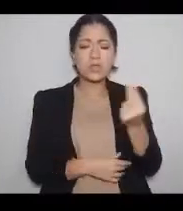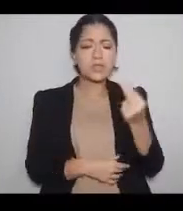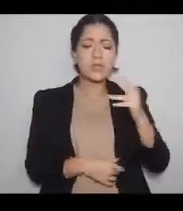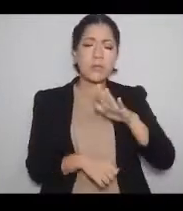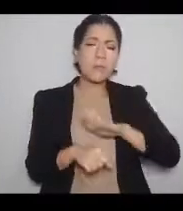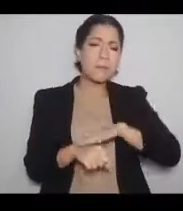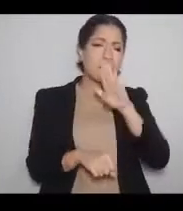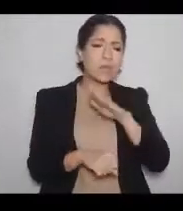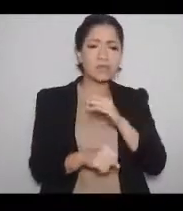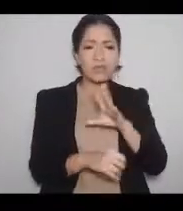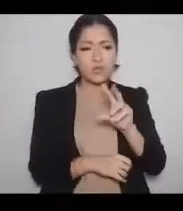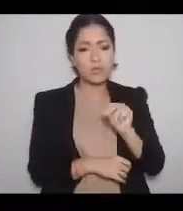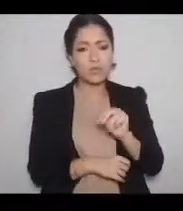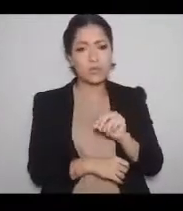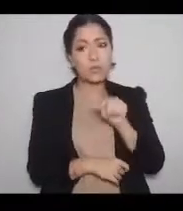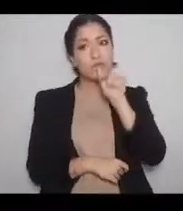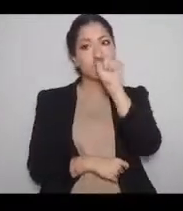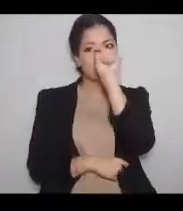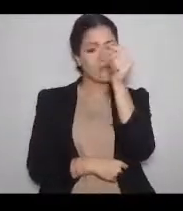Una noche